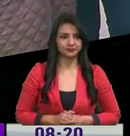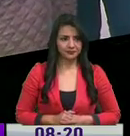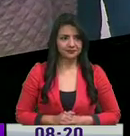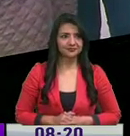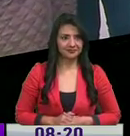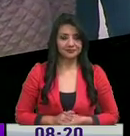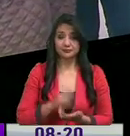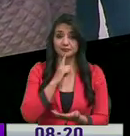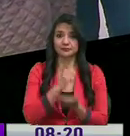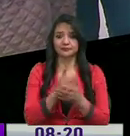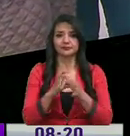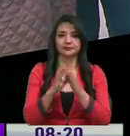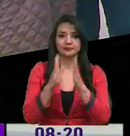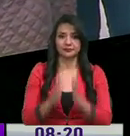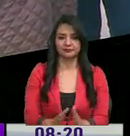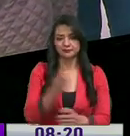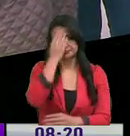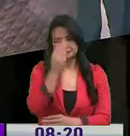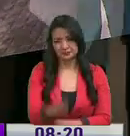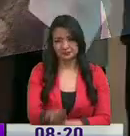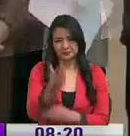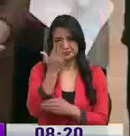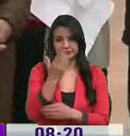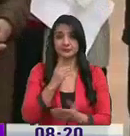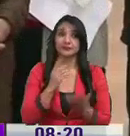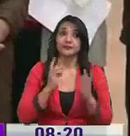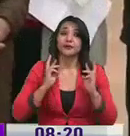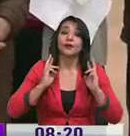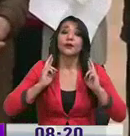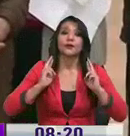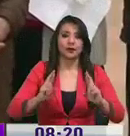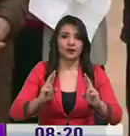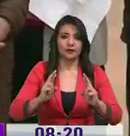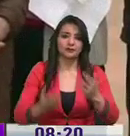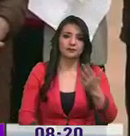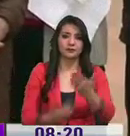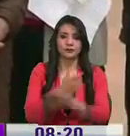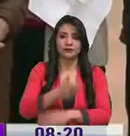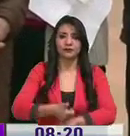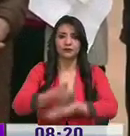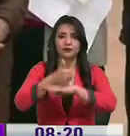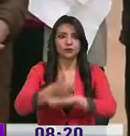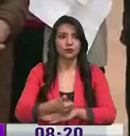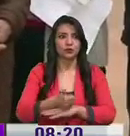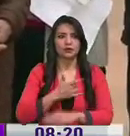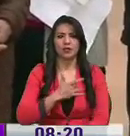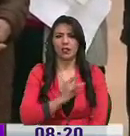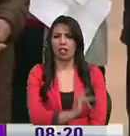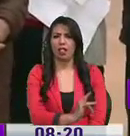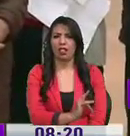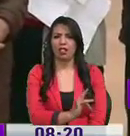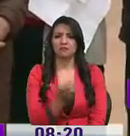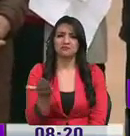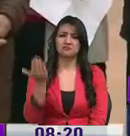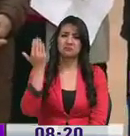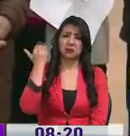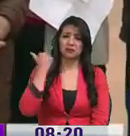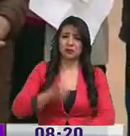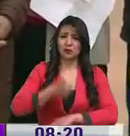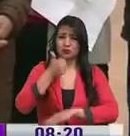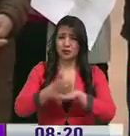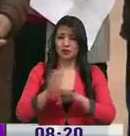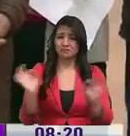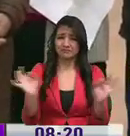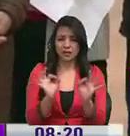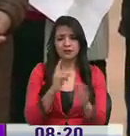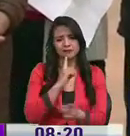Así es, Roberto, amigos, que tengan un excelente día. Esperemos entonces que las autoridades no tengan la indolencia que al parecer han tenido las anteriores, puesto que